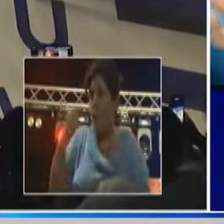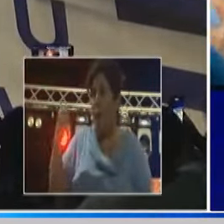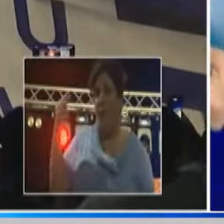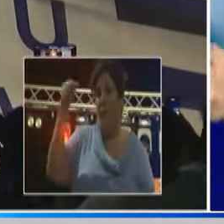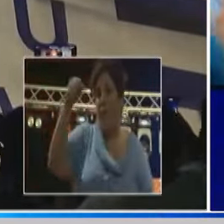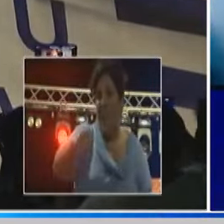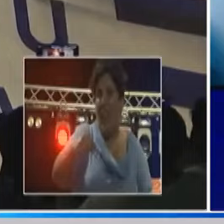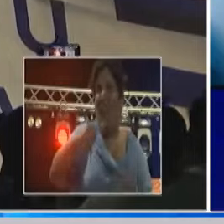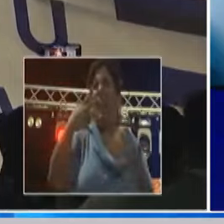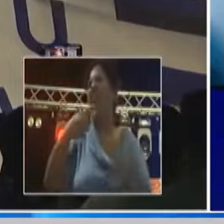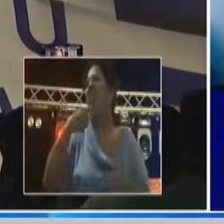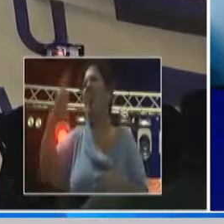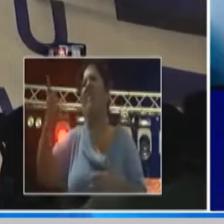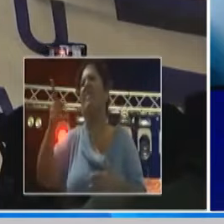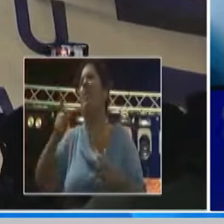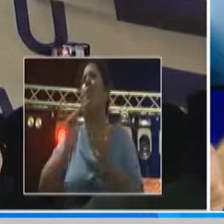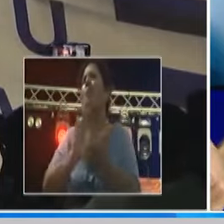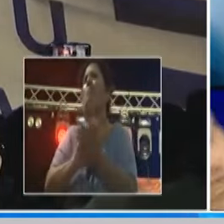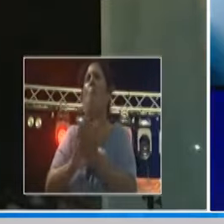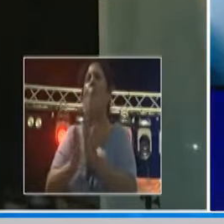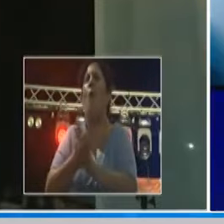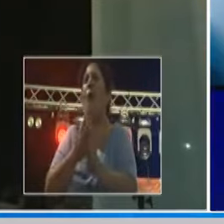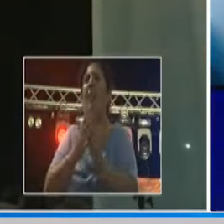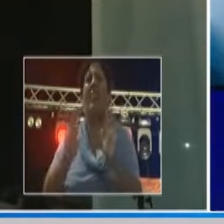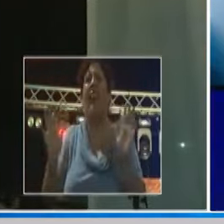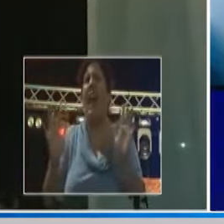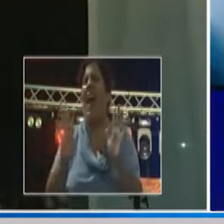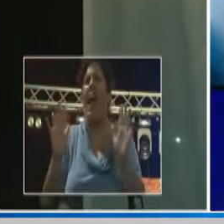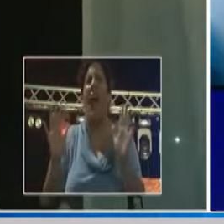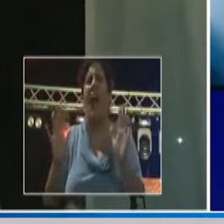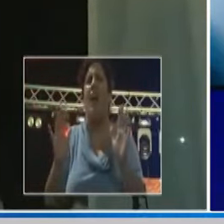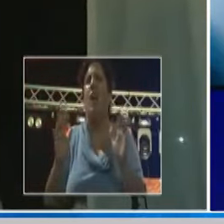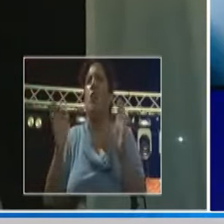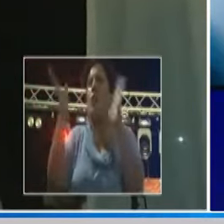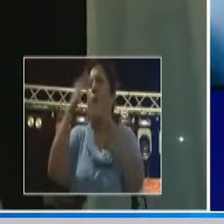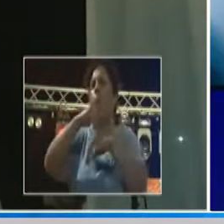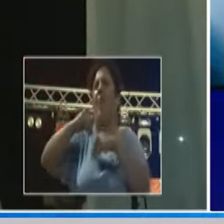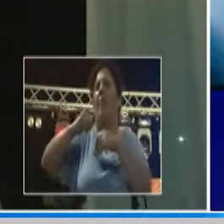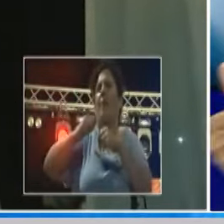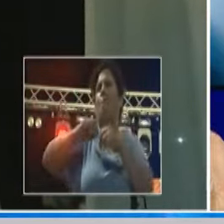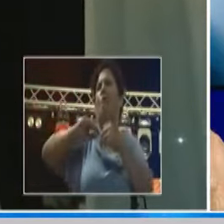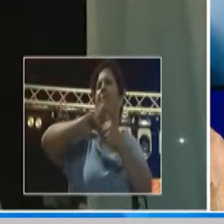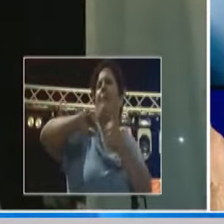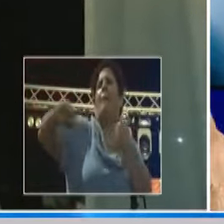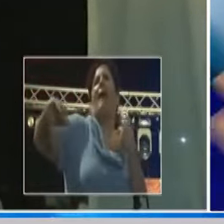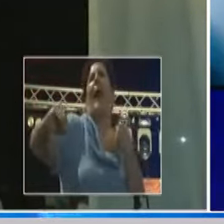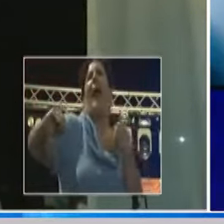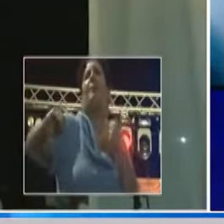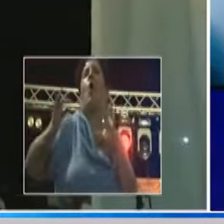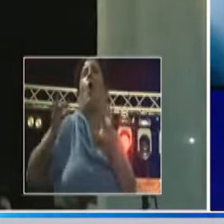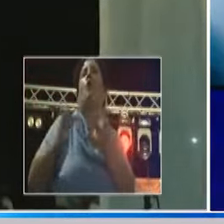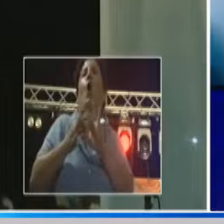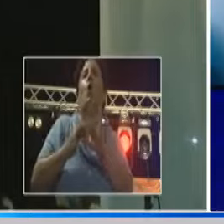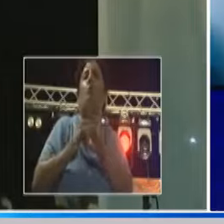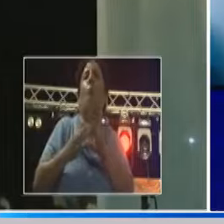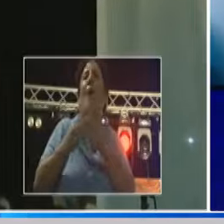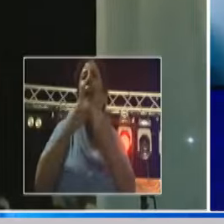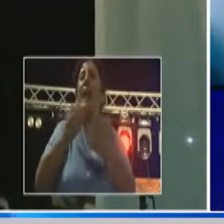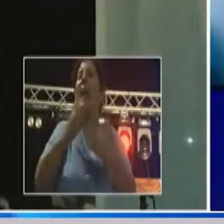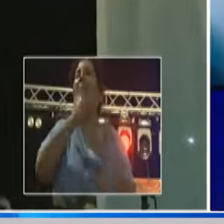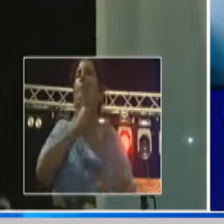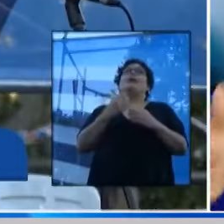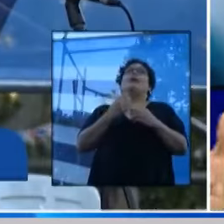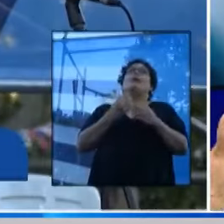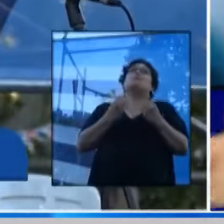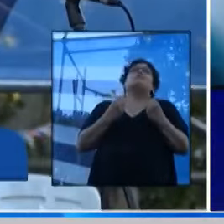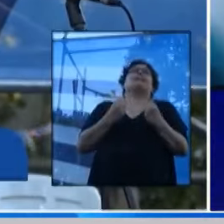funciones específicas. Pero aparte es lo que evidencia también, o lo que profundiza, los problemas de gestión. Que no se hace lo que se tiene que hacer y se